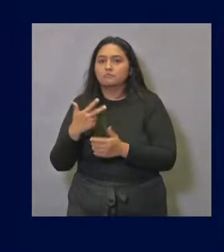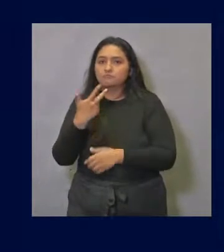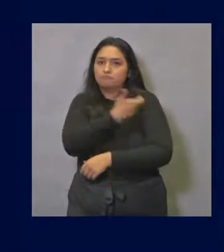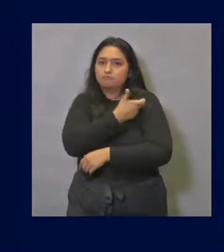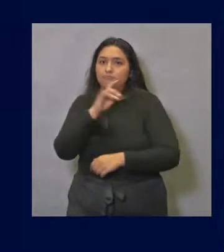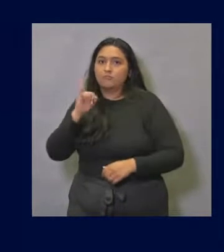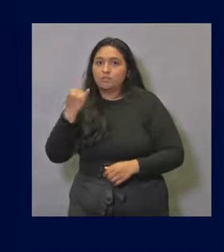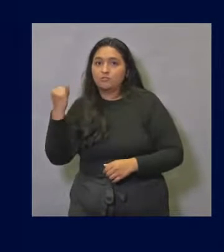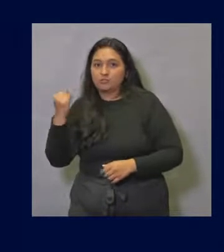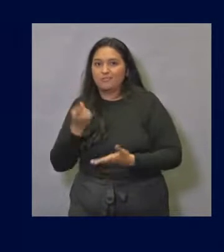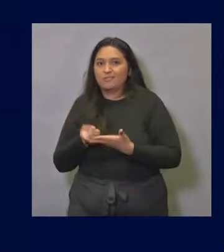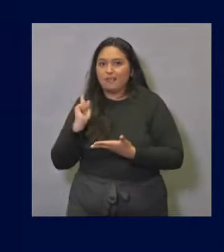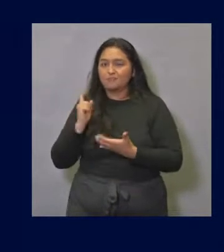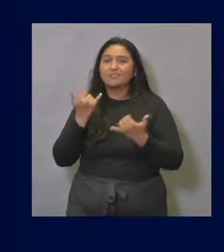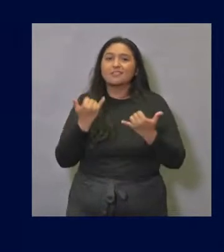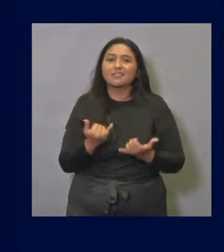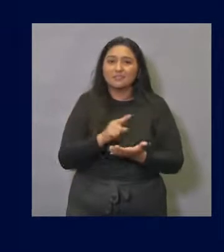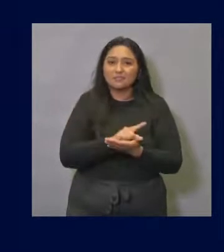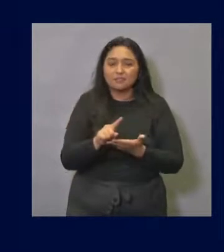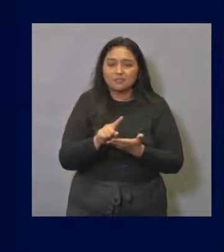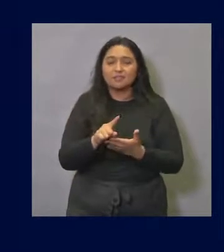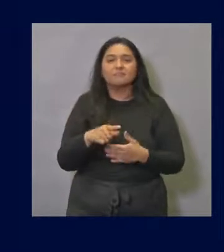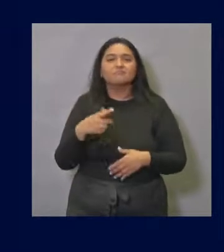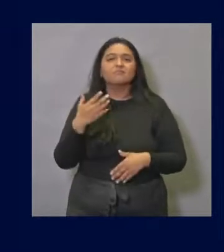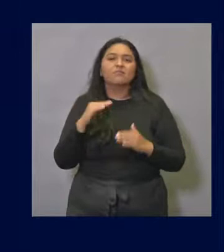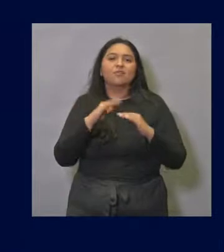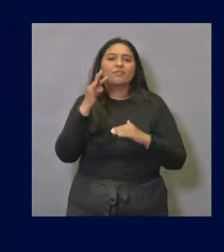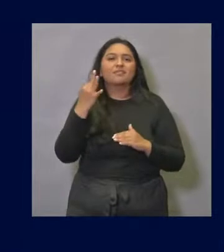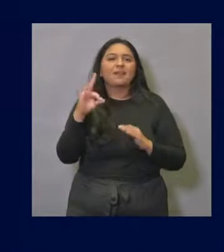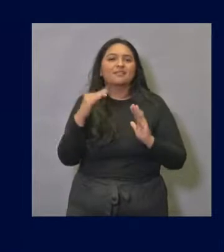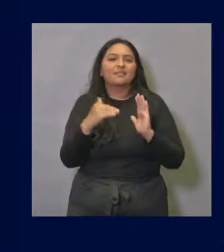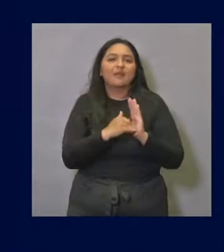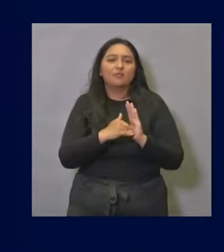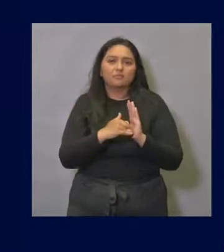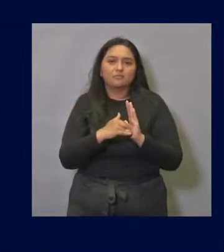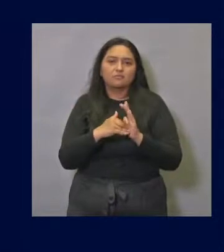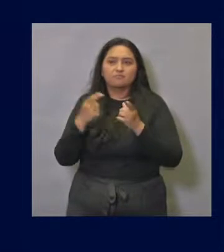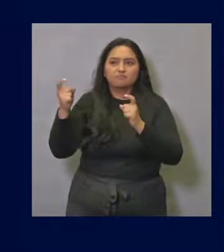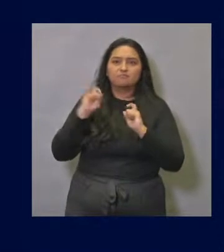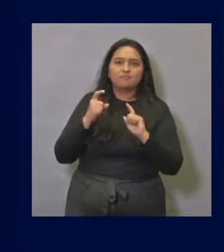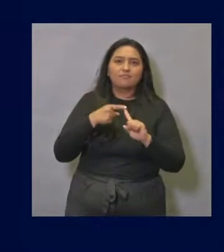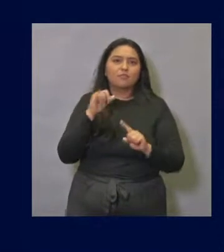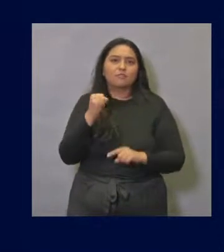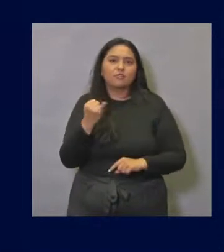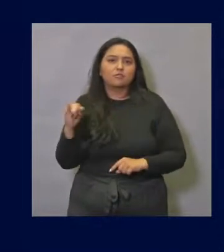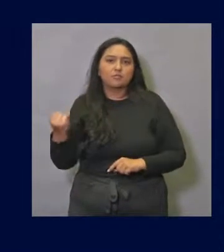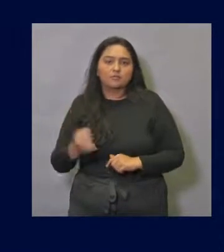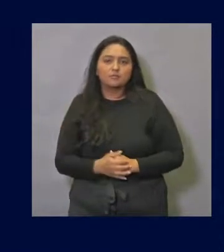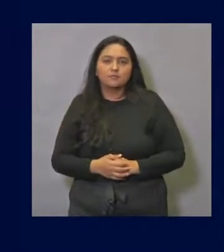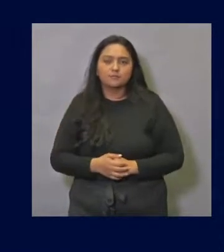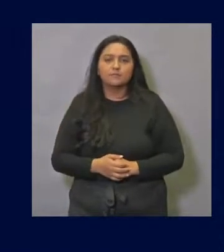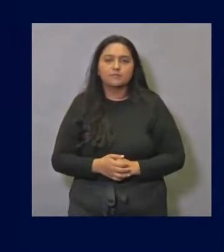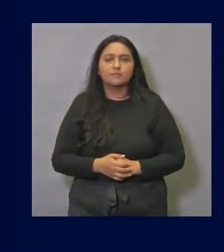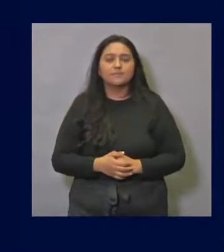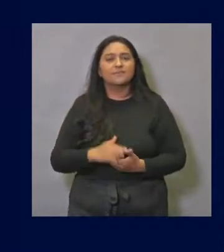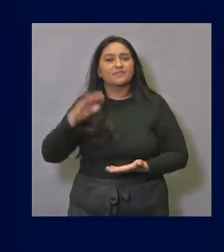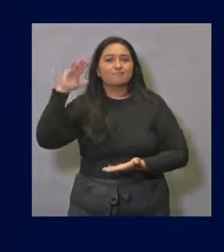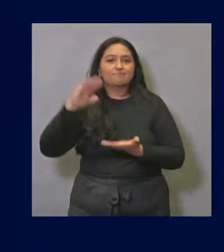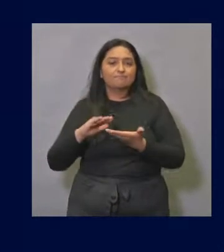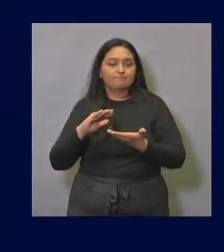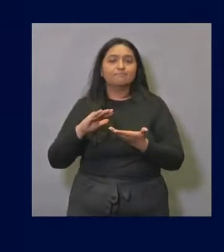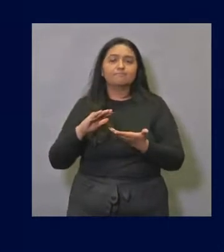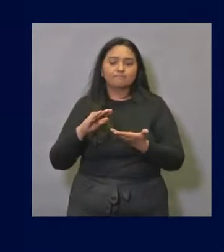recibimos 19,600 dosis de Johnson & Johnson. Si bien la cantidad de dosis que estamos recibiendo es